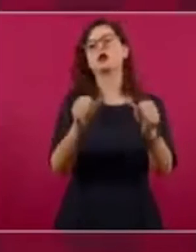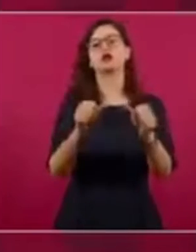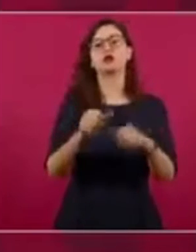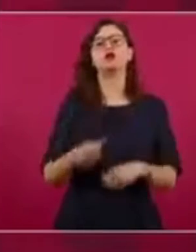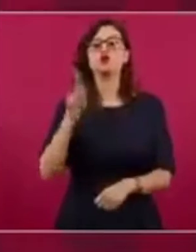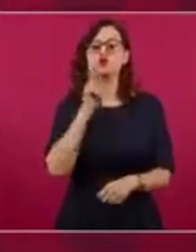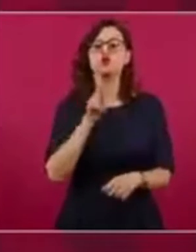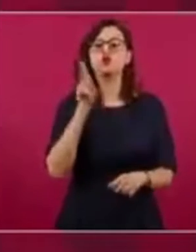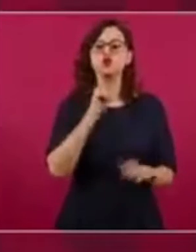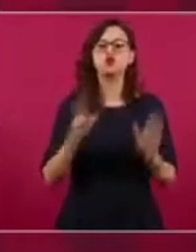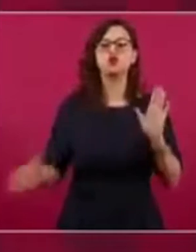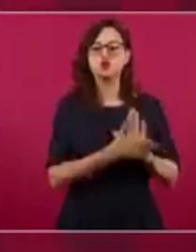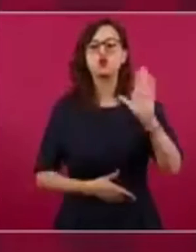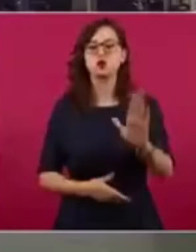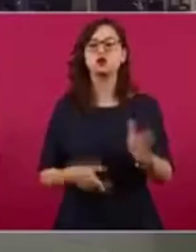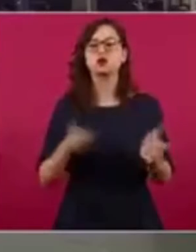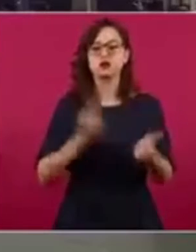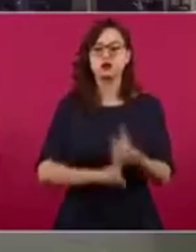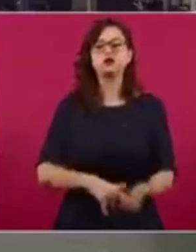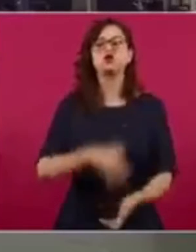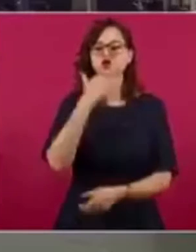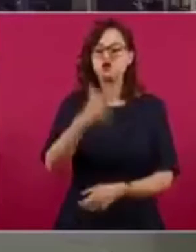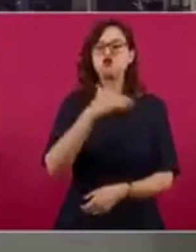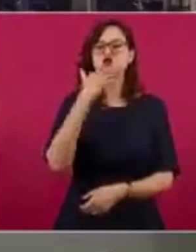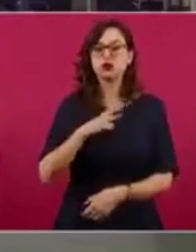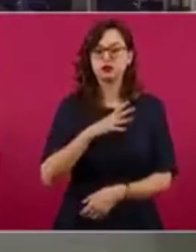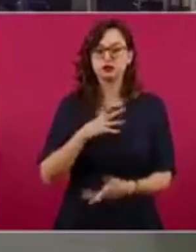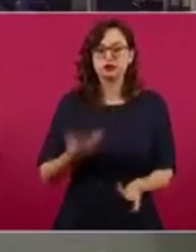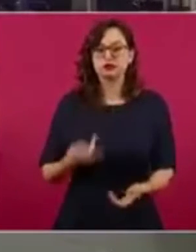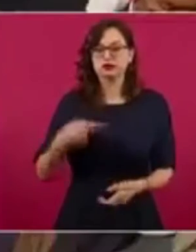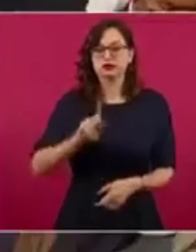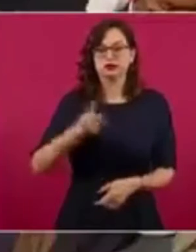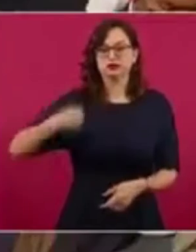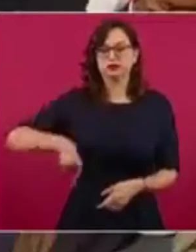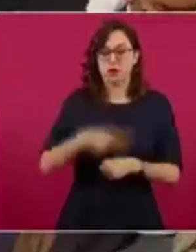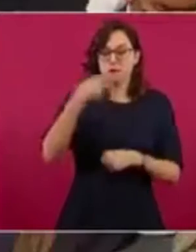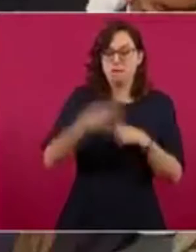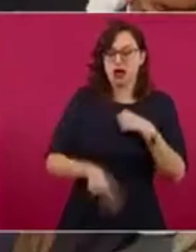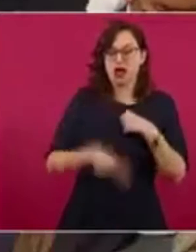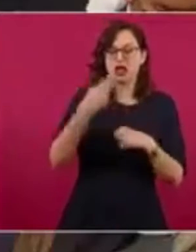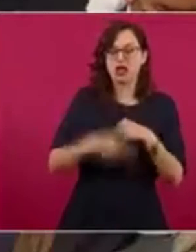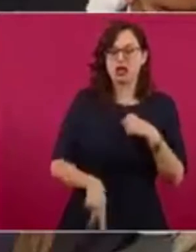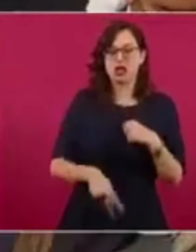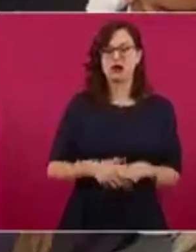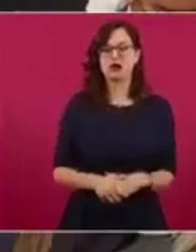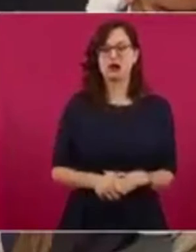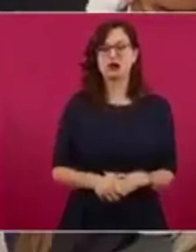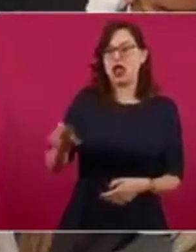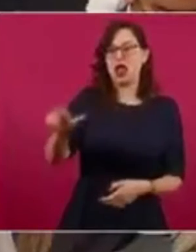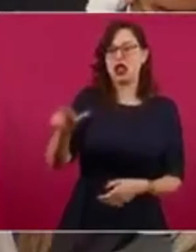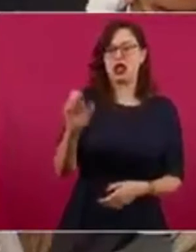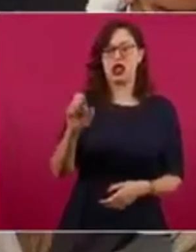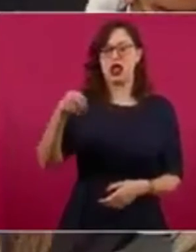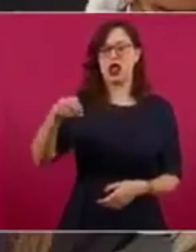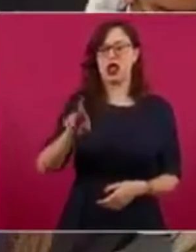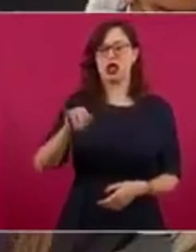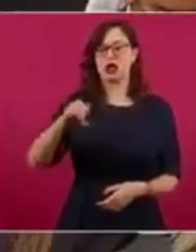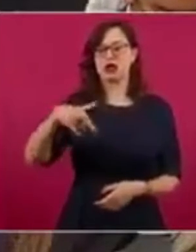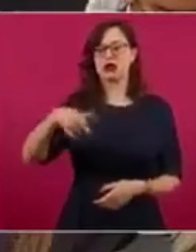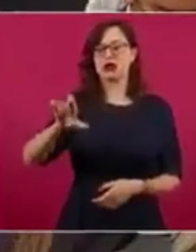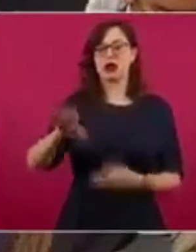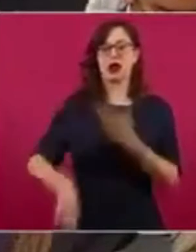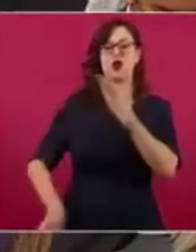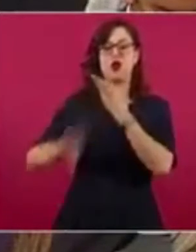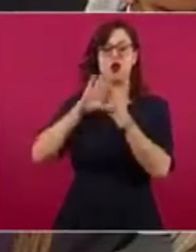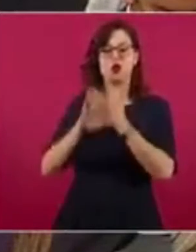traemos pruebas de la corrupción y que para salvar el pellejo me quiso someter a una campaña de prestigio? En la hemeroteca